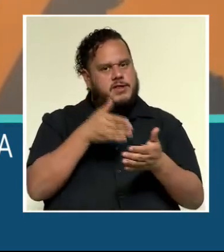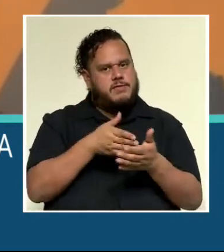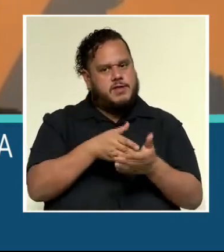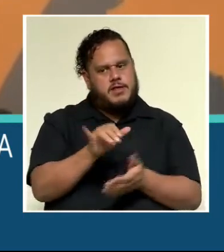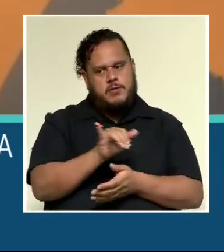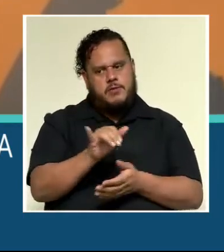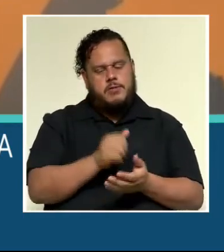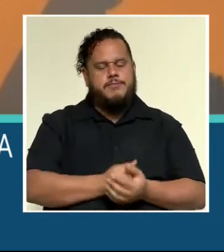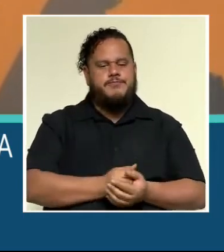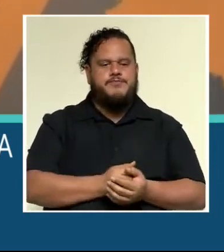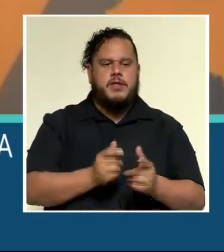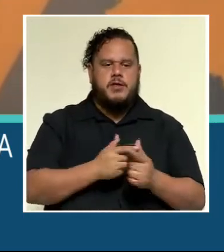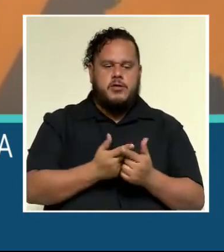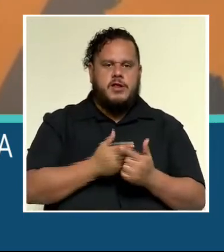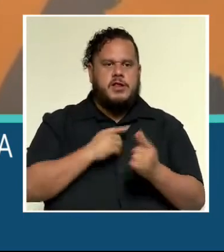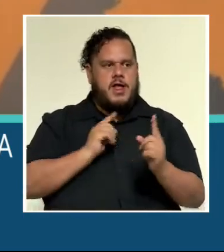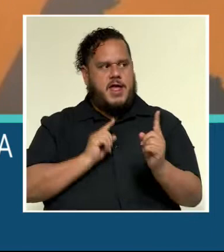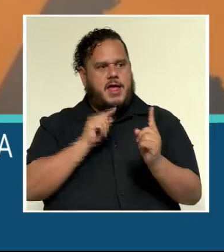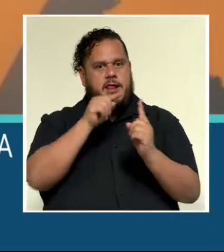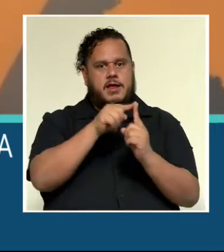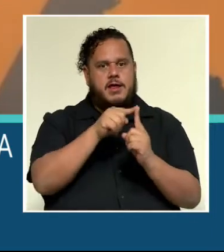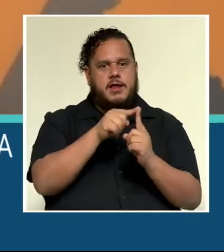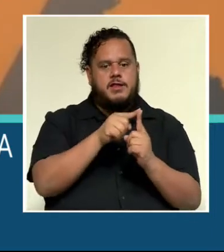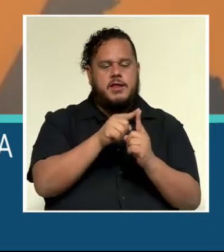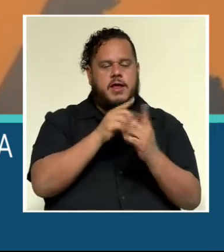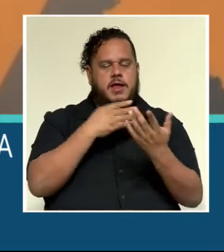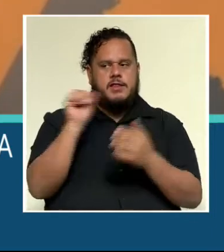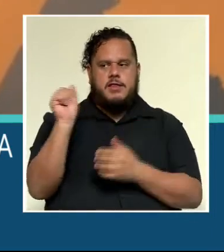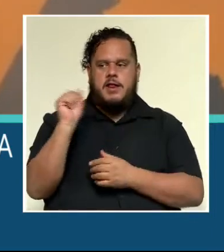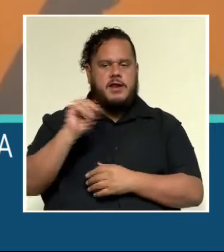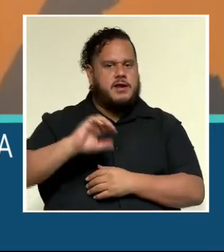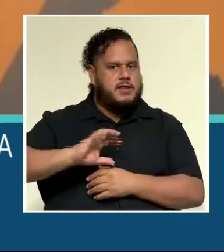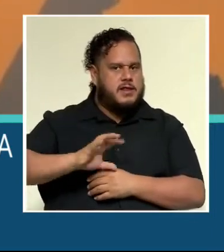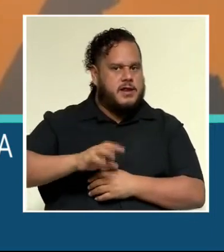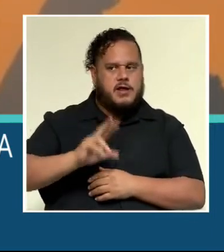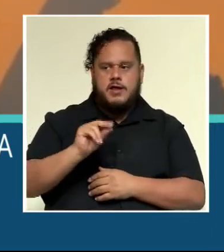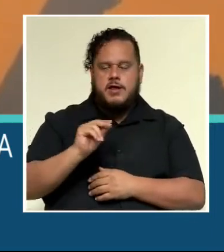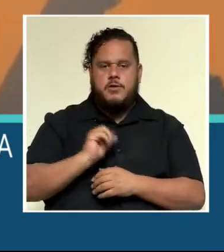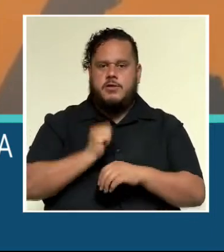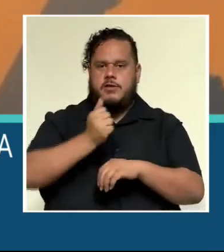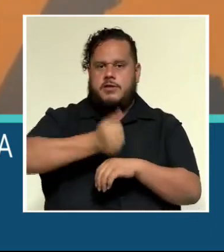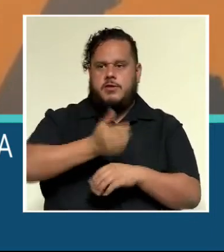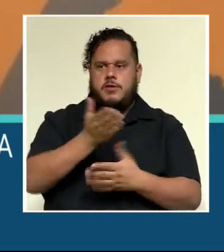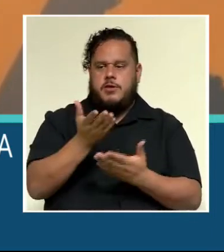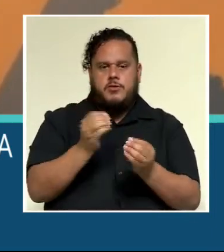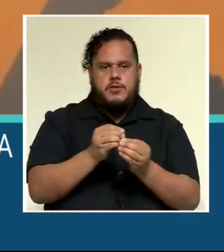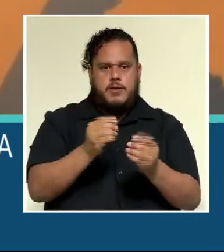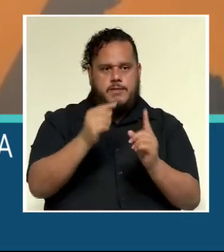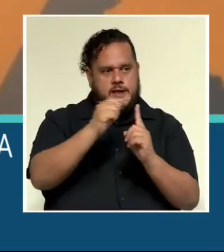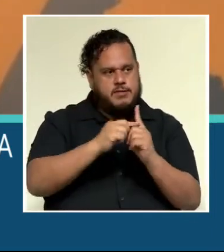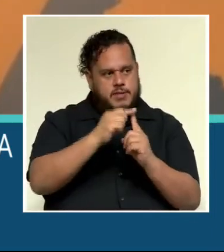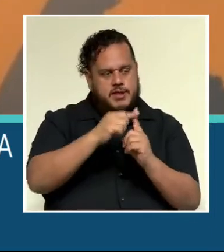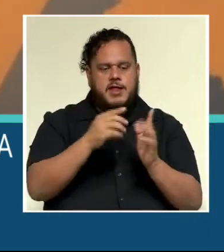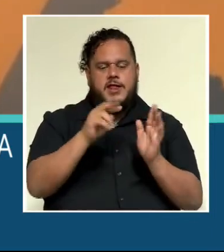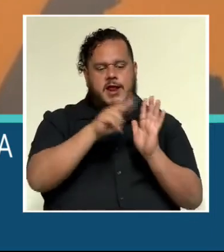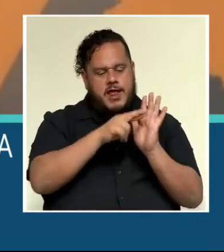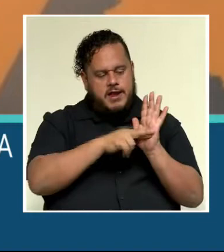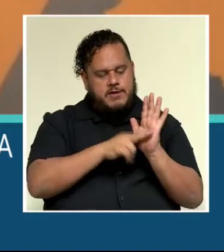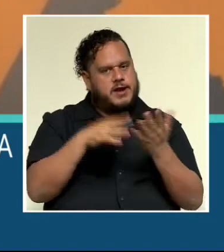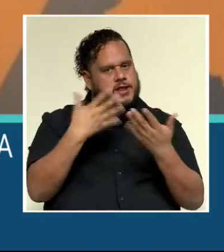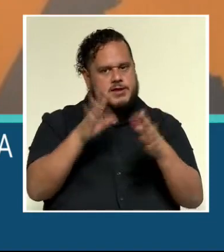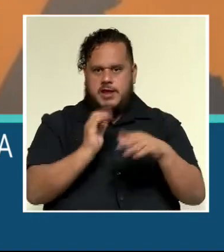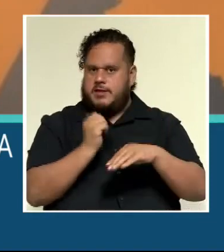Entonces, el alcance de la alerta naranja, que no es establecimiento de más medidas, las medidas están